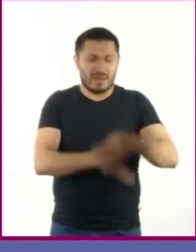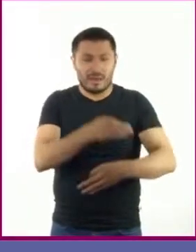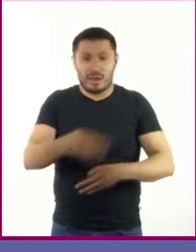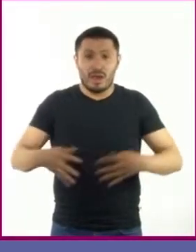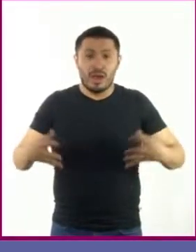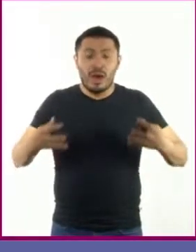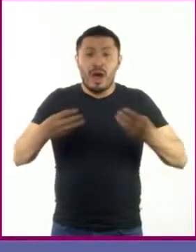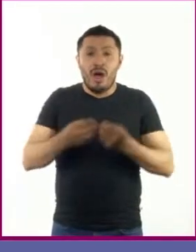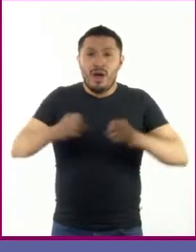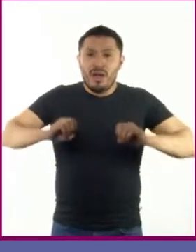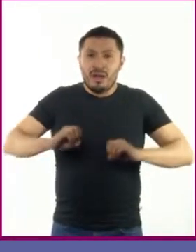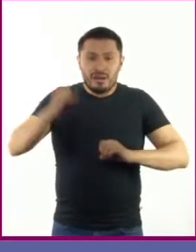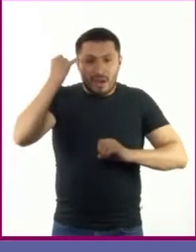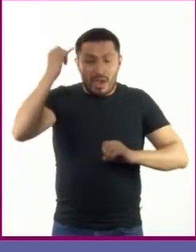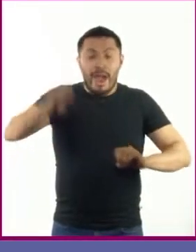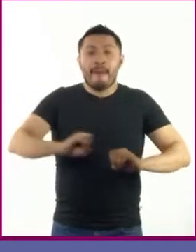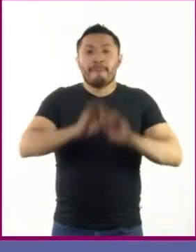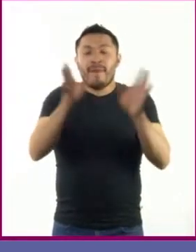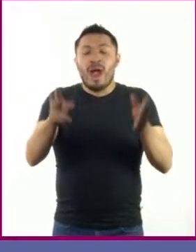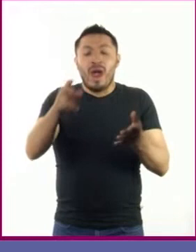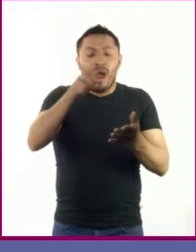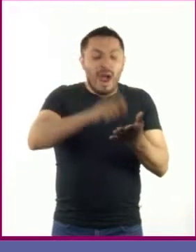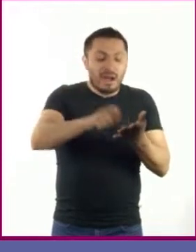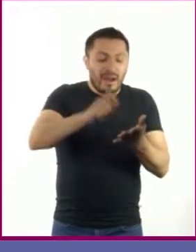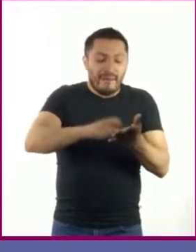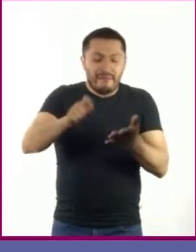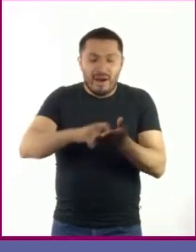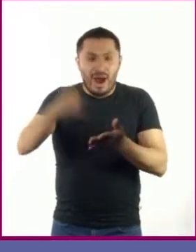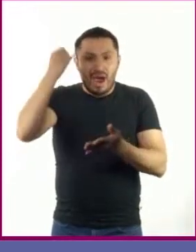para escribir las observaciones que se tienen.